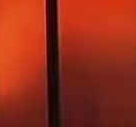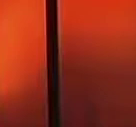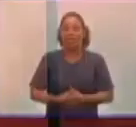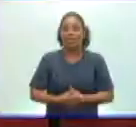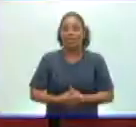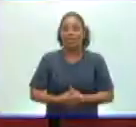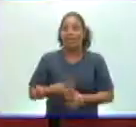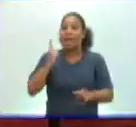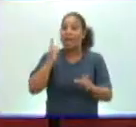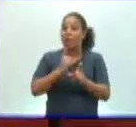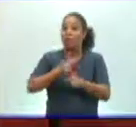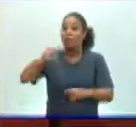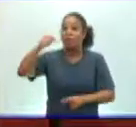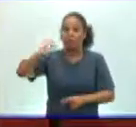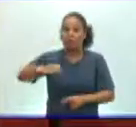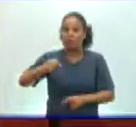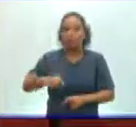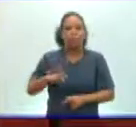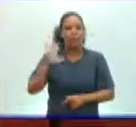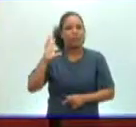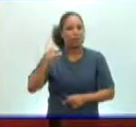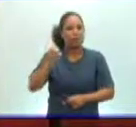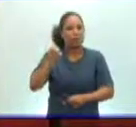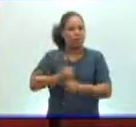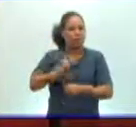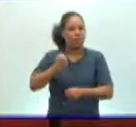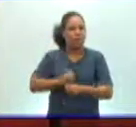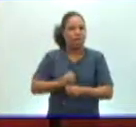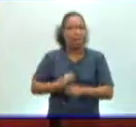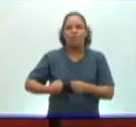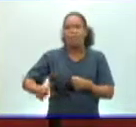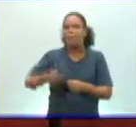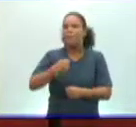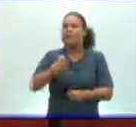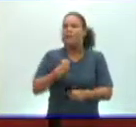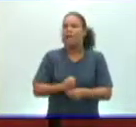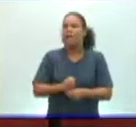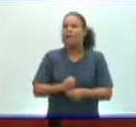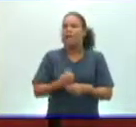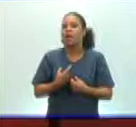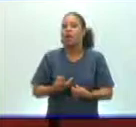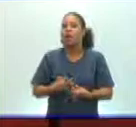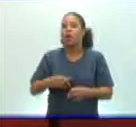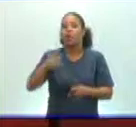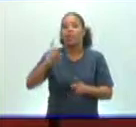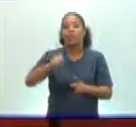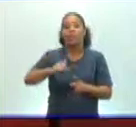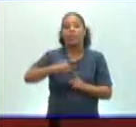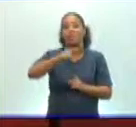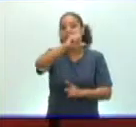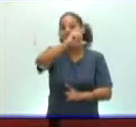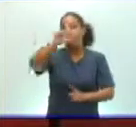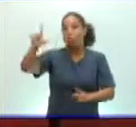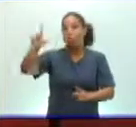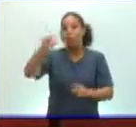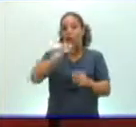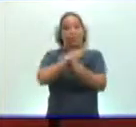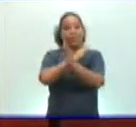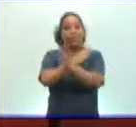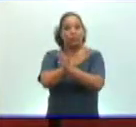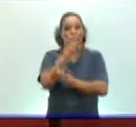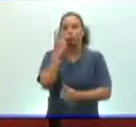En el encuentro de hoy hemos estado trabajando la aplicación del teorema de las transversales en sus